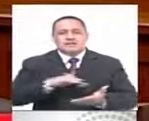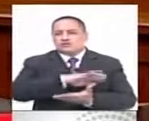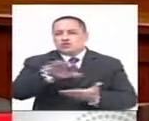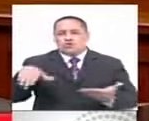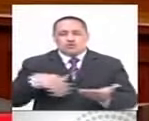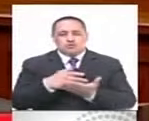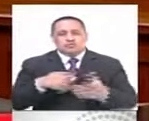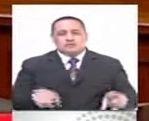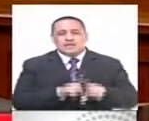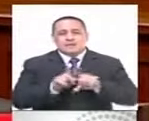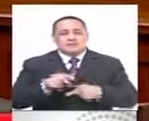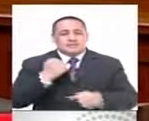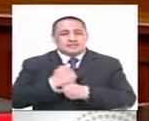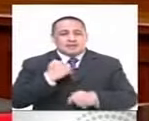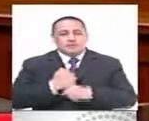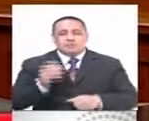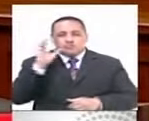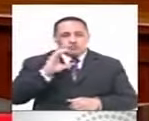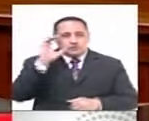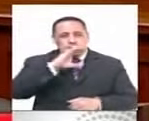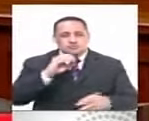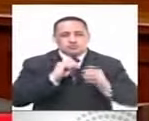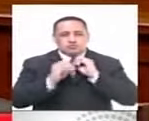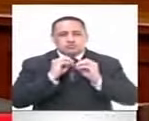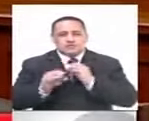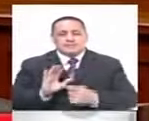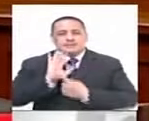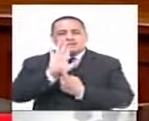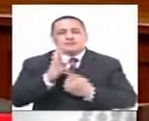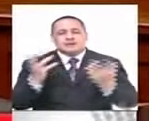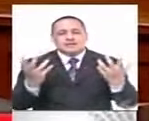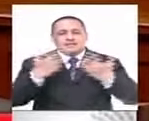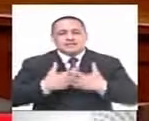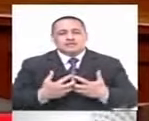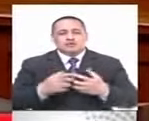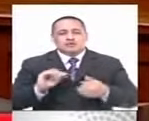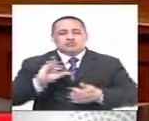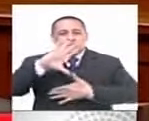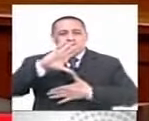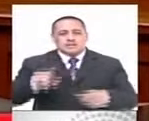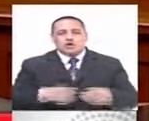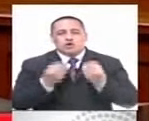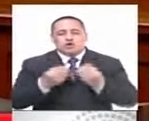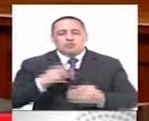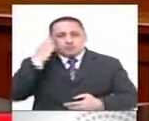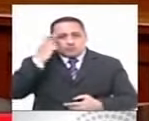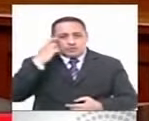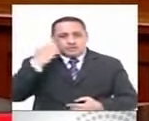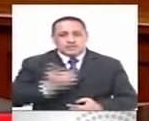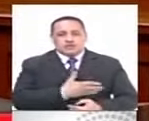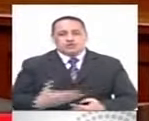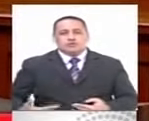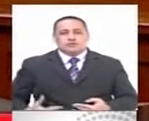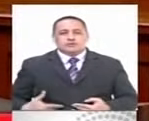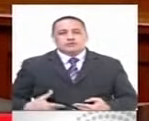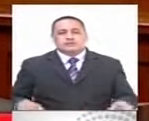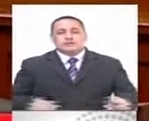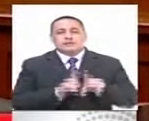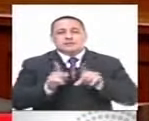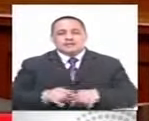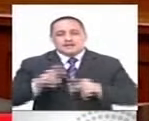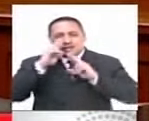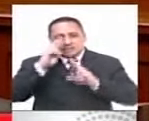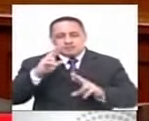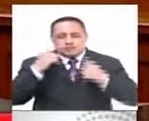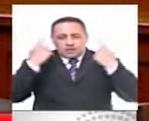grande y por ello buscaremos relanzar la integración sudamericana como política de Estado, en respeto